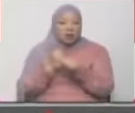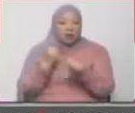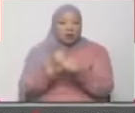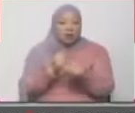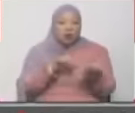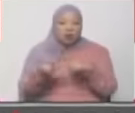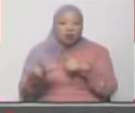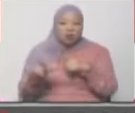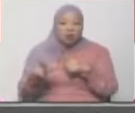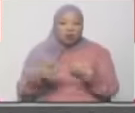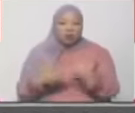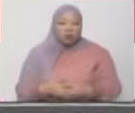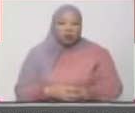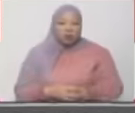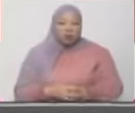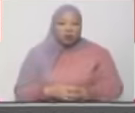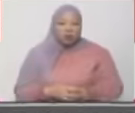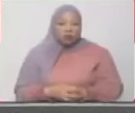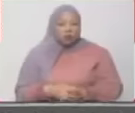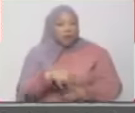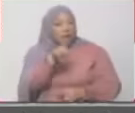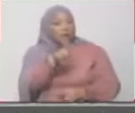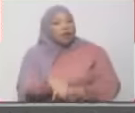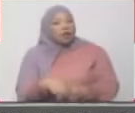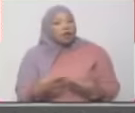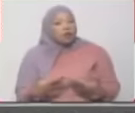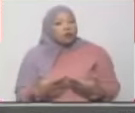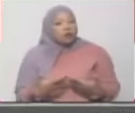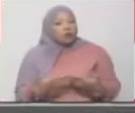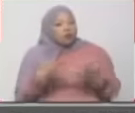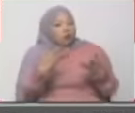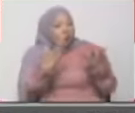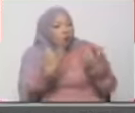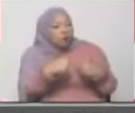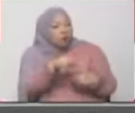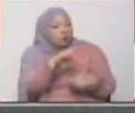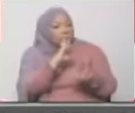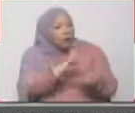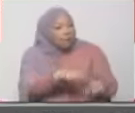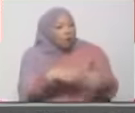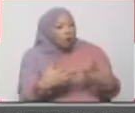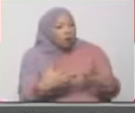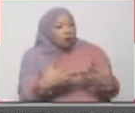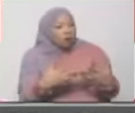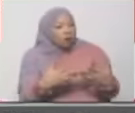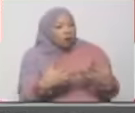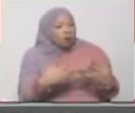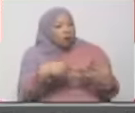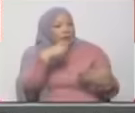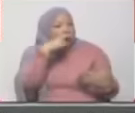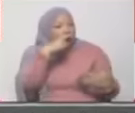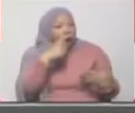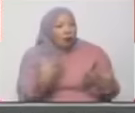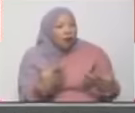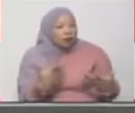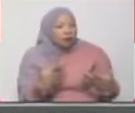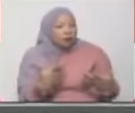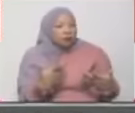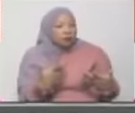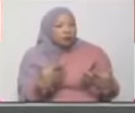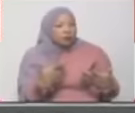montado. Y él decía, cuando a mí alguien me responde, Nicolás,